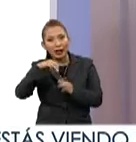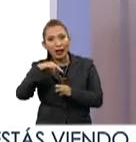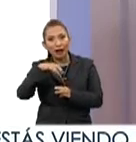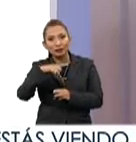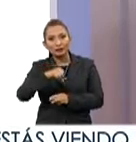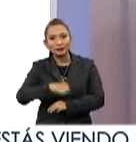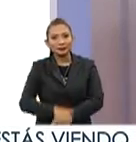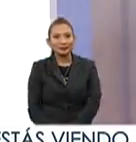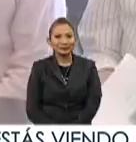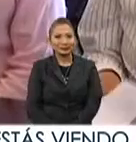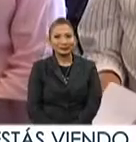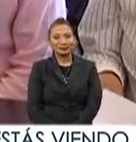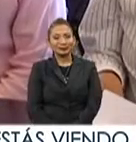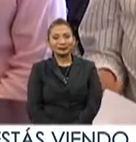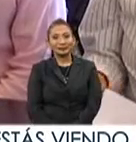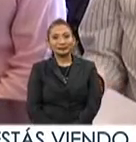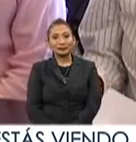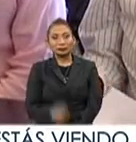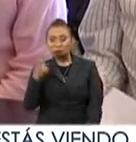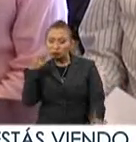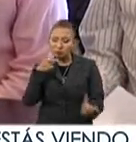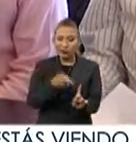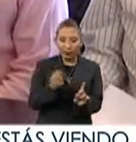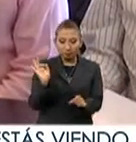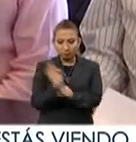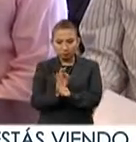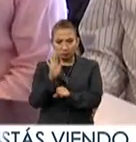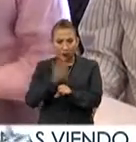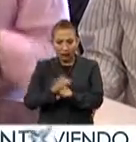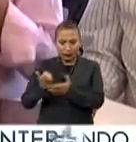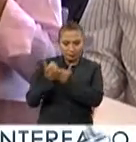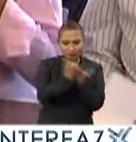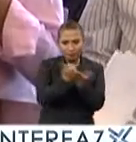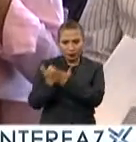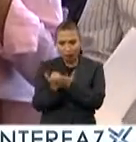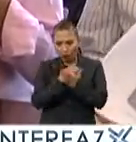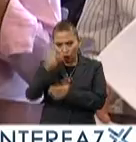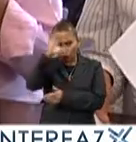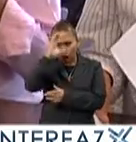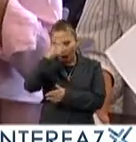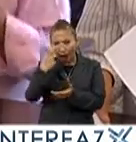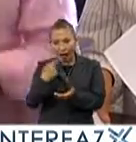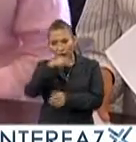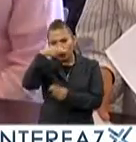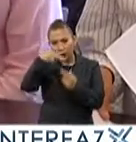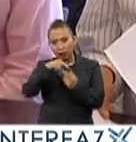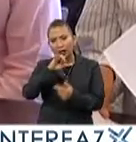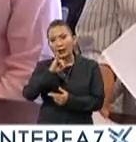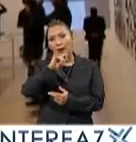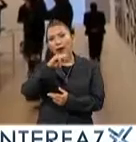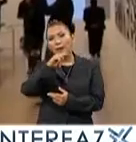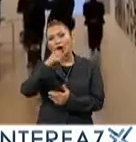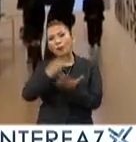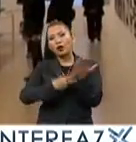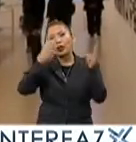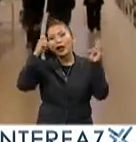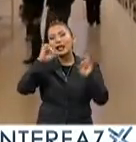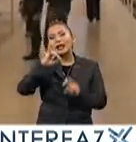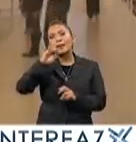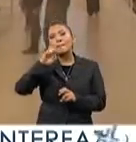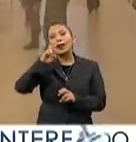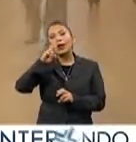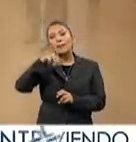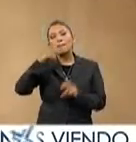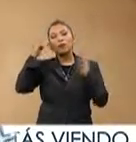iberoamericanos. Con el objetivo de fortalecer la cooperación cultural en la región iberoamericana, se creó el programa